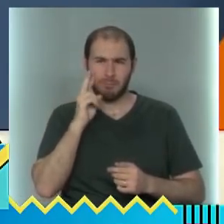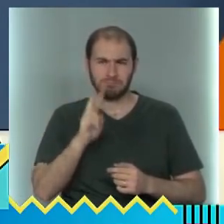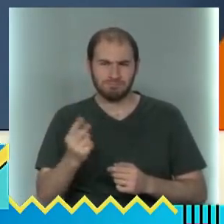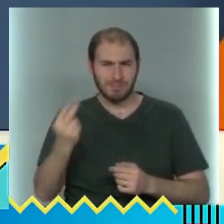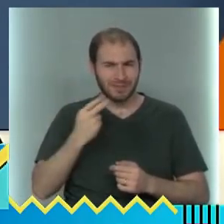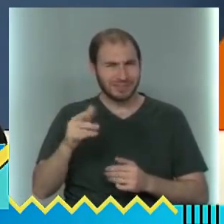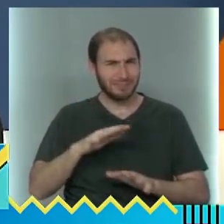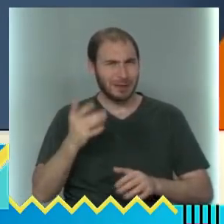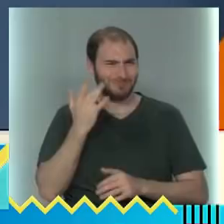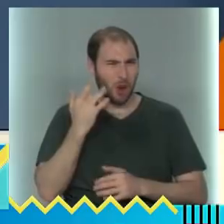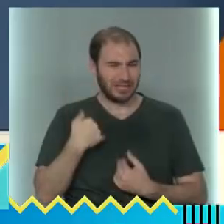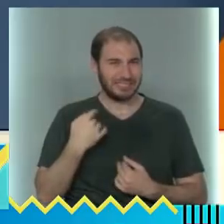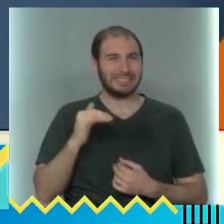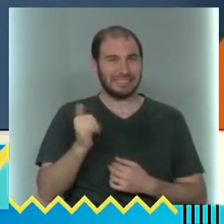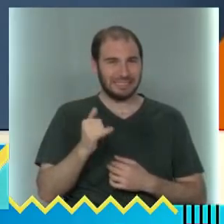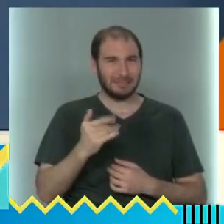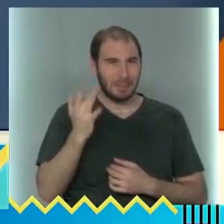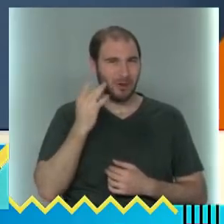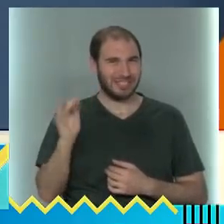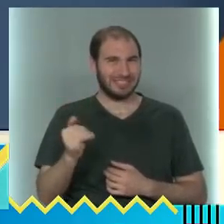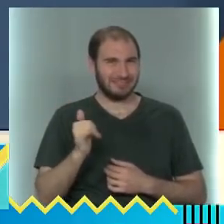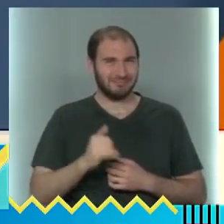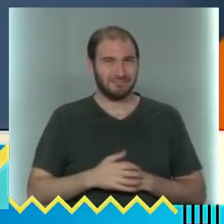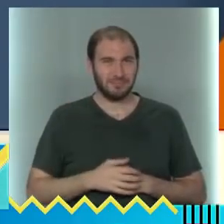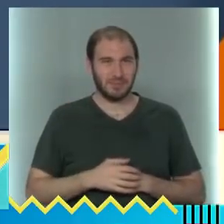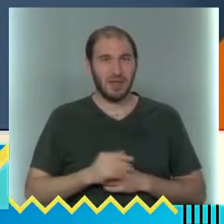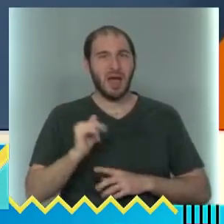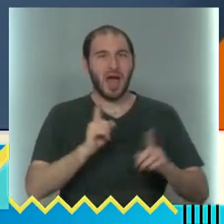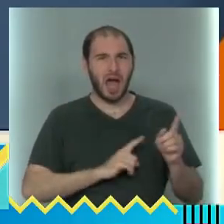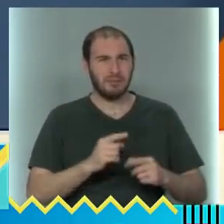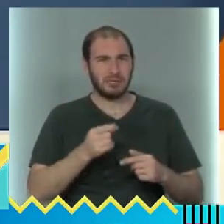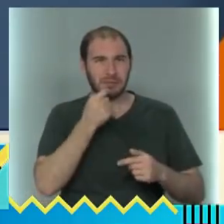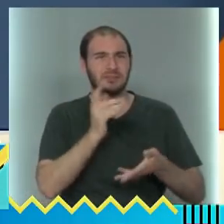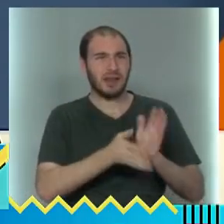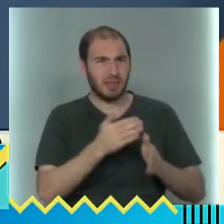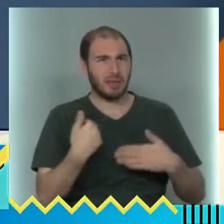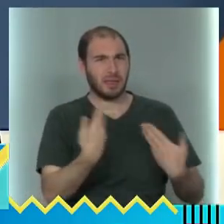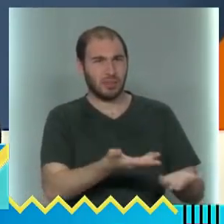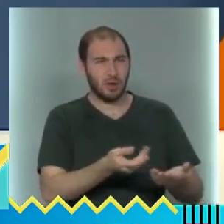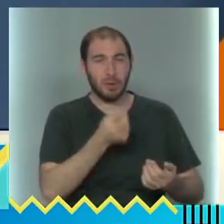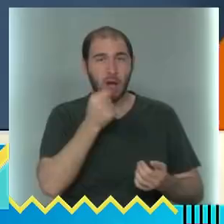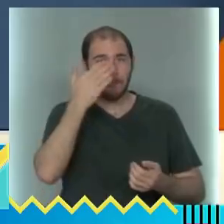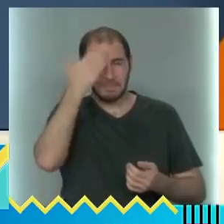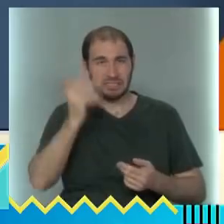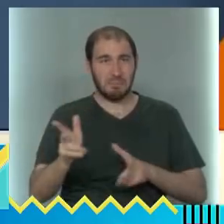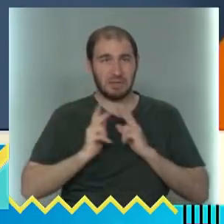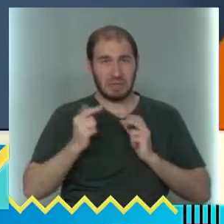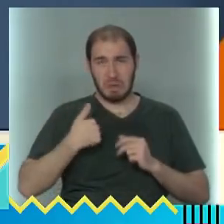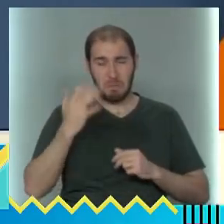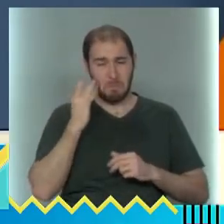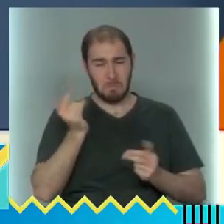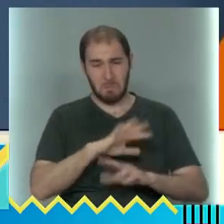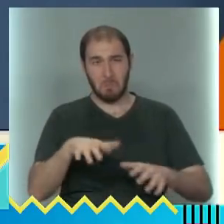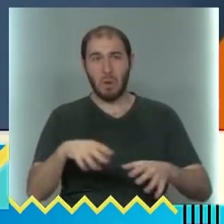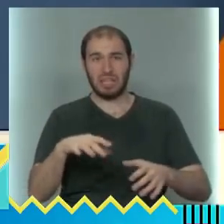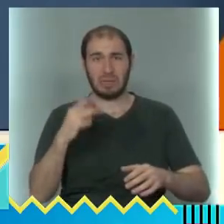temblar, y sí, eso sí me molesta. Y por ahí es una indicación de tratamiento. Si el paciente por ahí me dice, a mí no me molesta el temblor